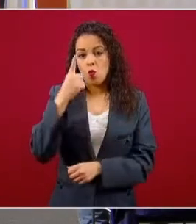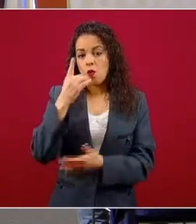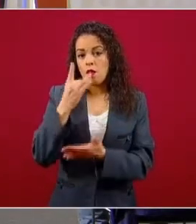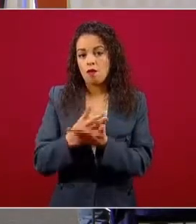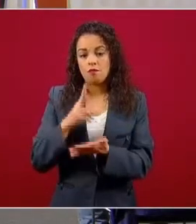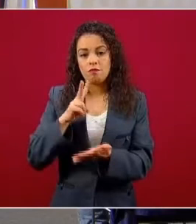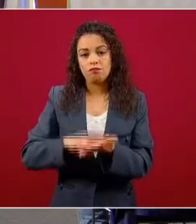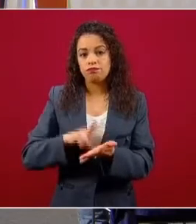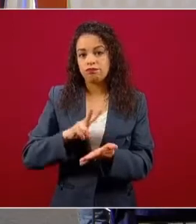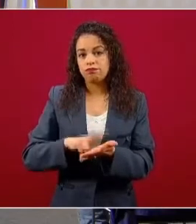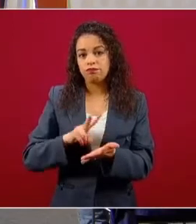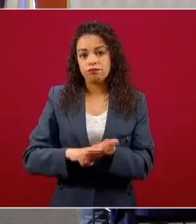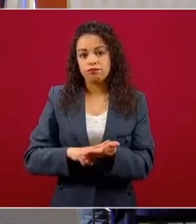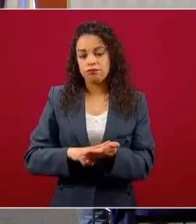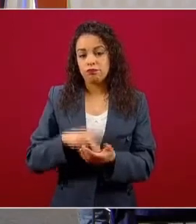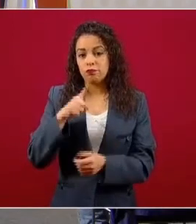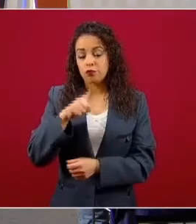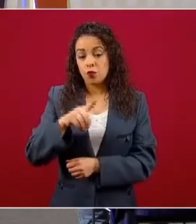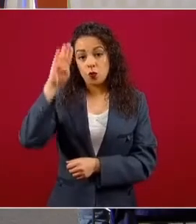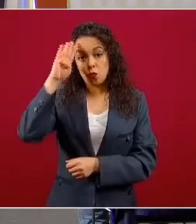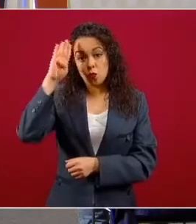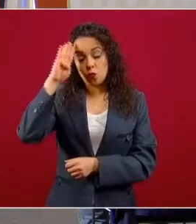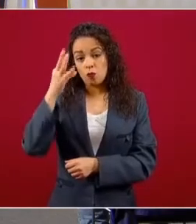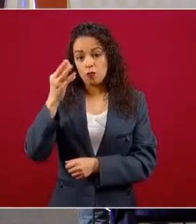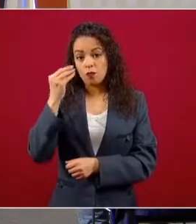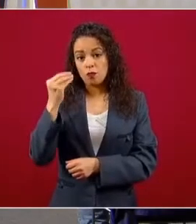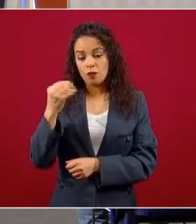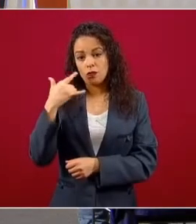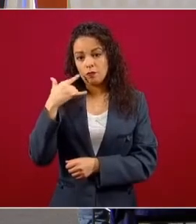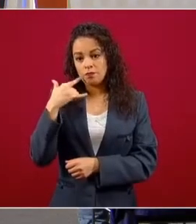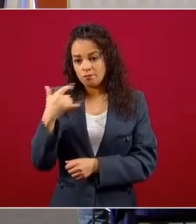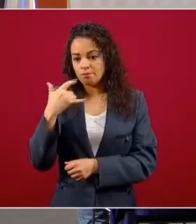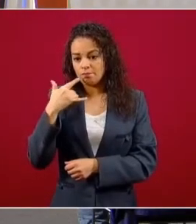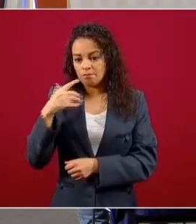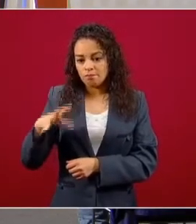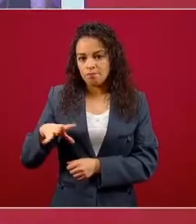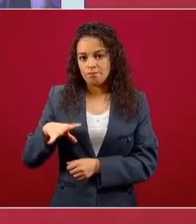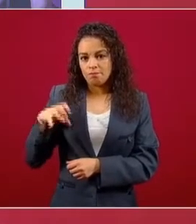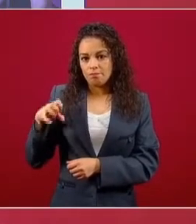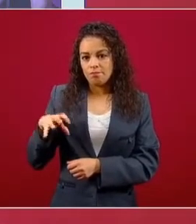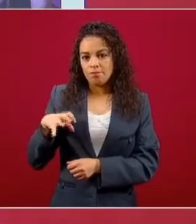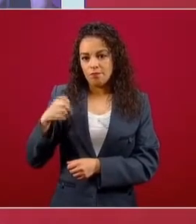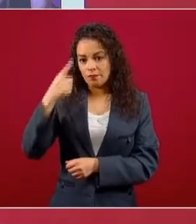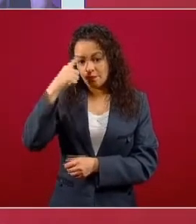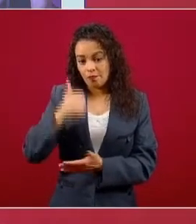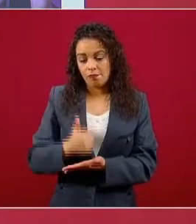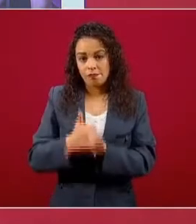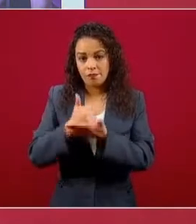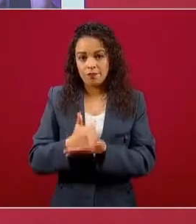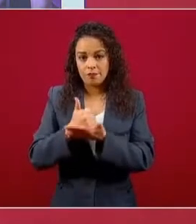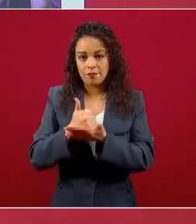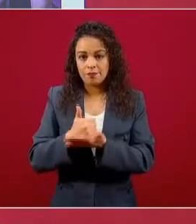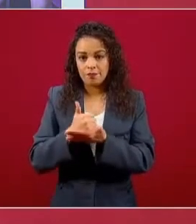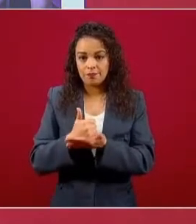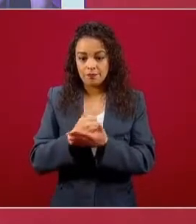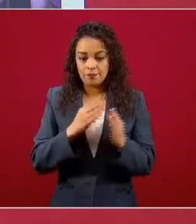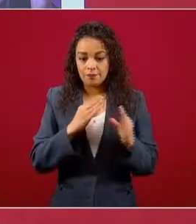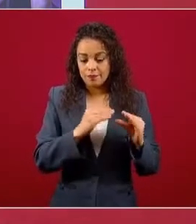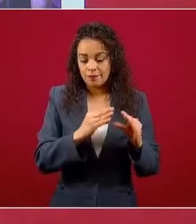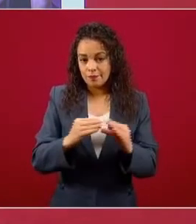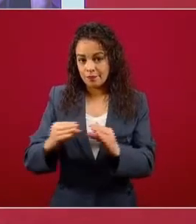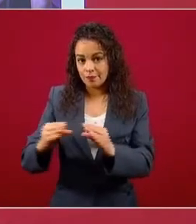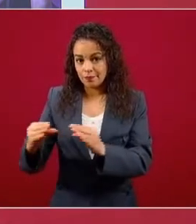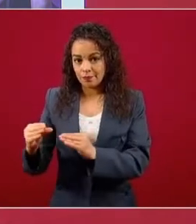que no obstante los esfuerzos en casa por ayudar a aprender a nuestras hijas e hijos nietas y nietos